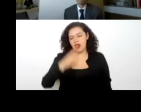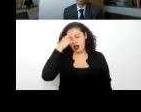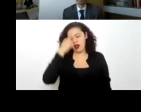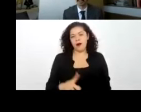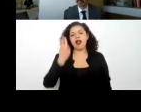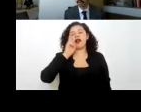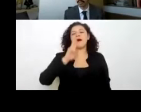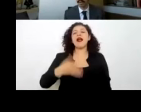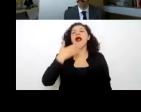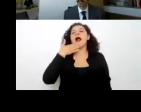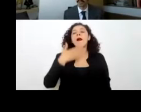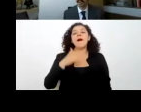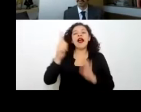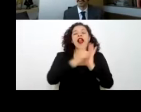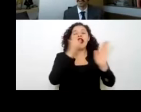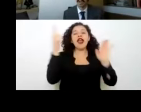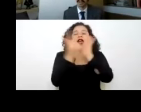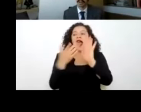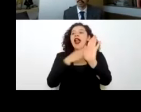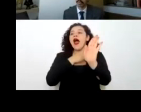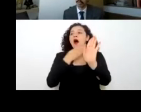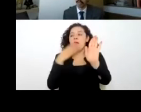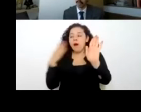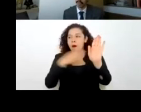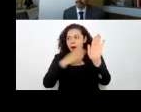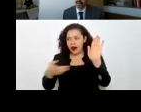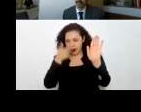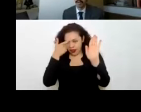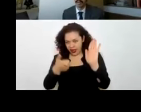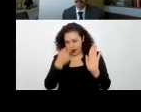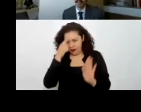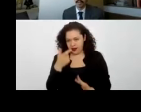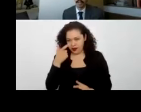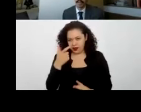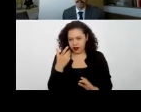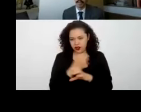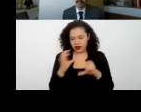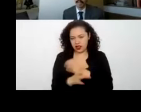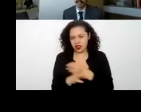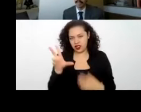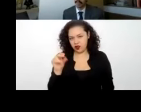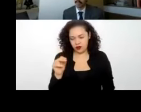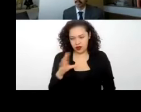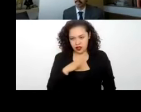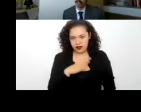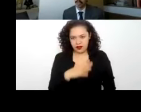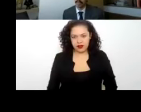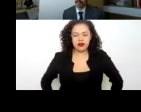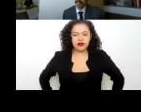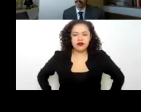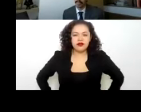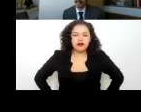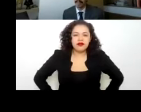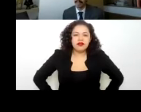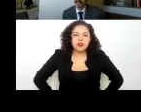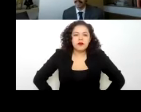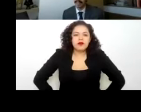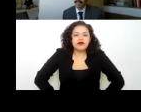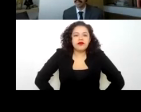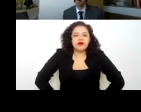lícita, que es lo que se busca con el lavado de dinero, a recursos que no lo son. Aquí ya tenemos un poquito